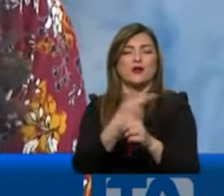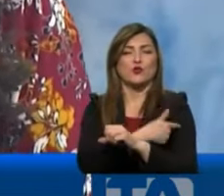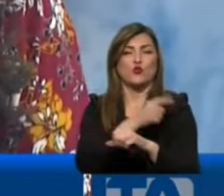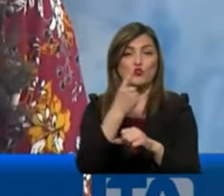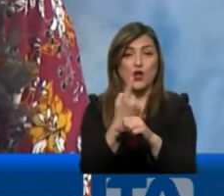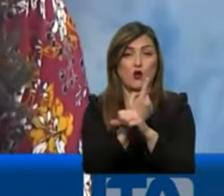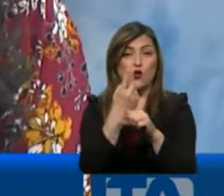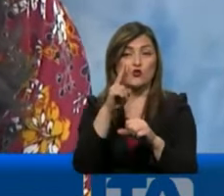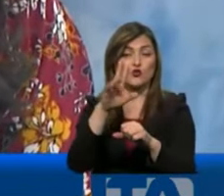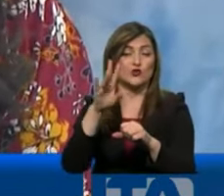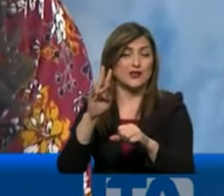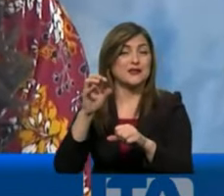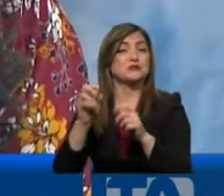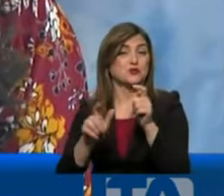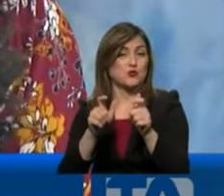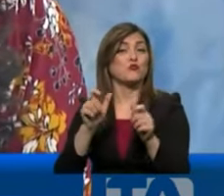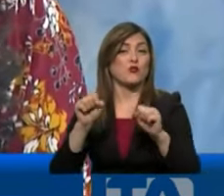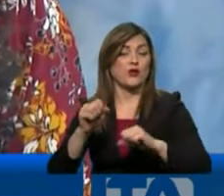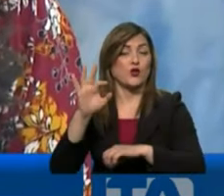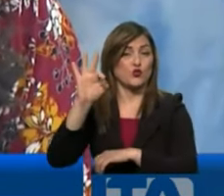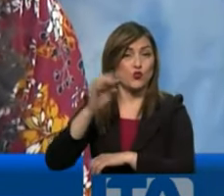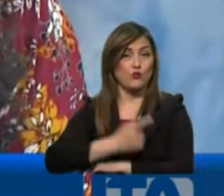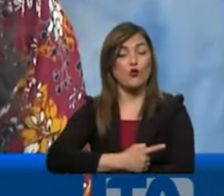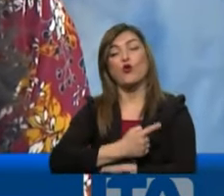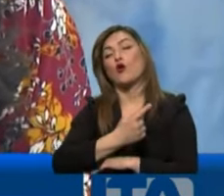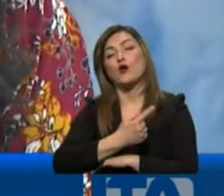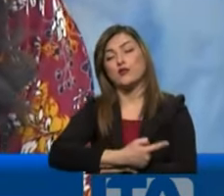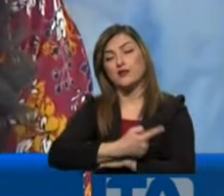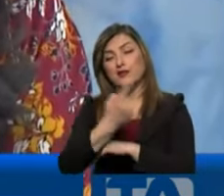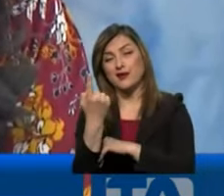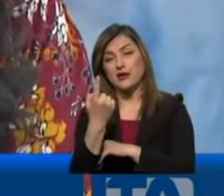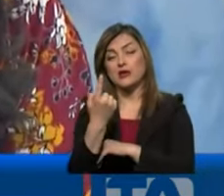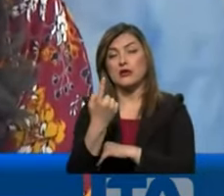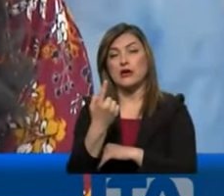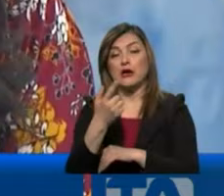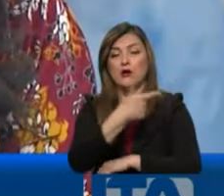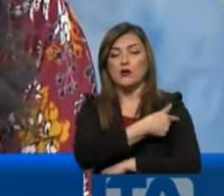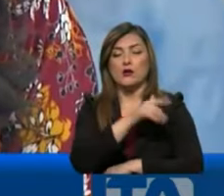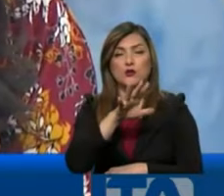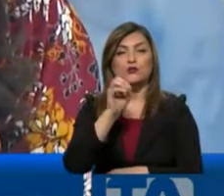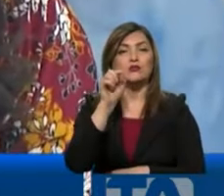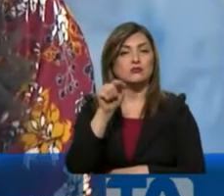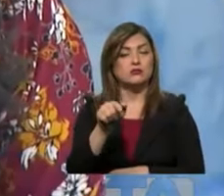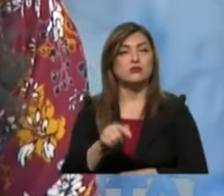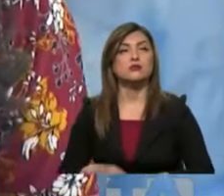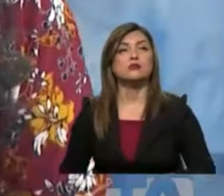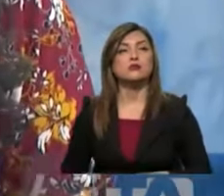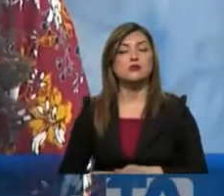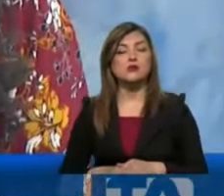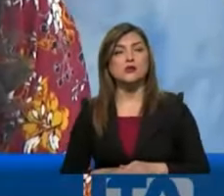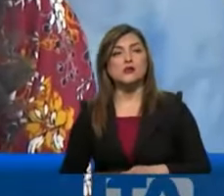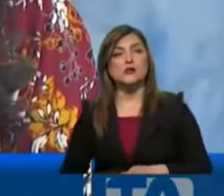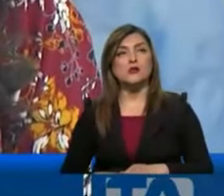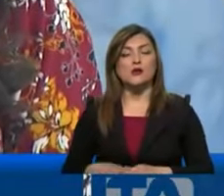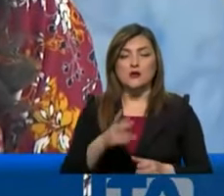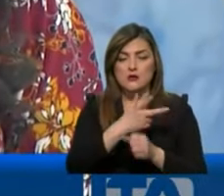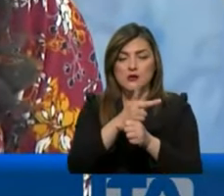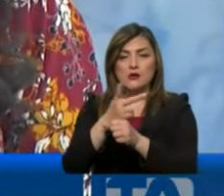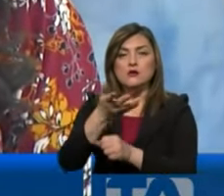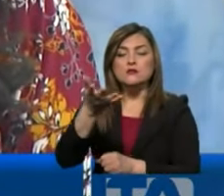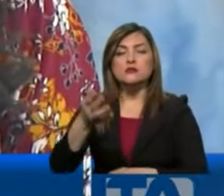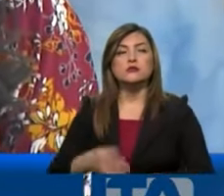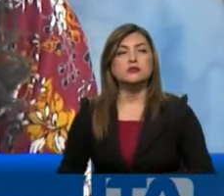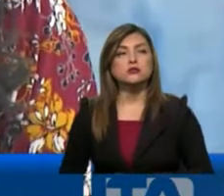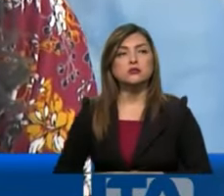hora. Y en 9 días, el sector florícola ha alcanzado una cifra récord, 50.000 personas inoculadas. Nosotros les hemos preparado